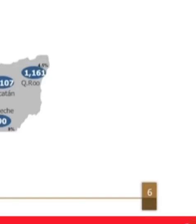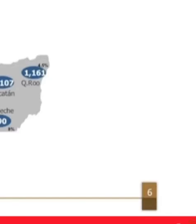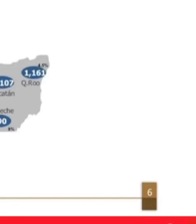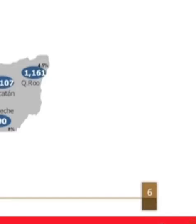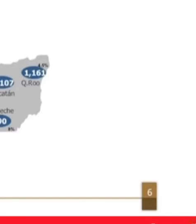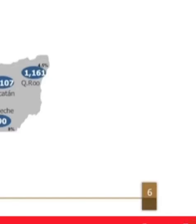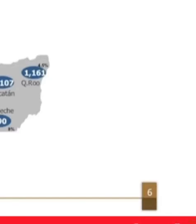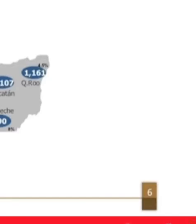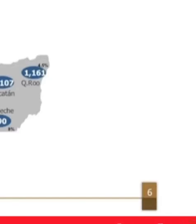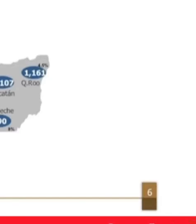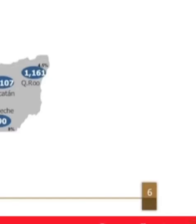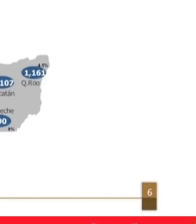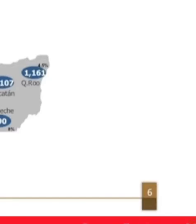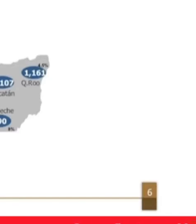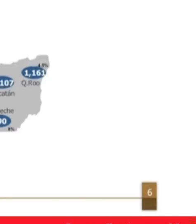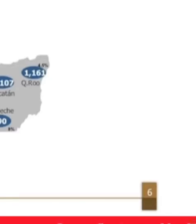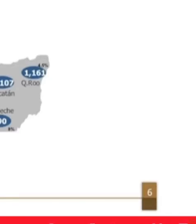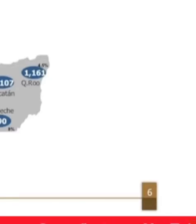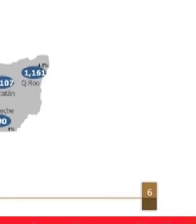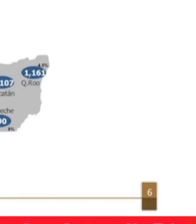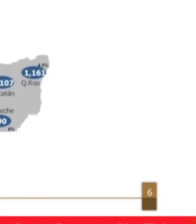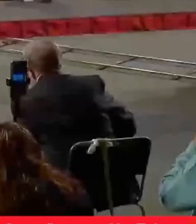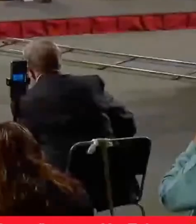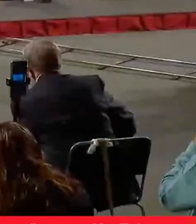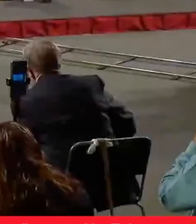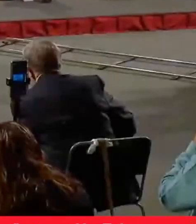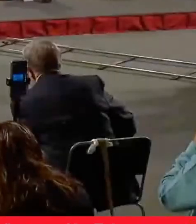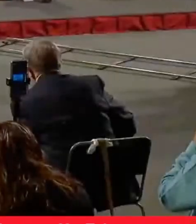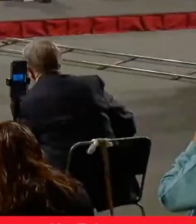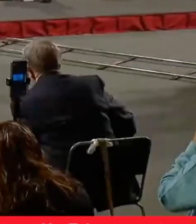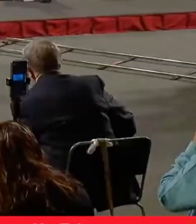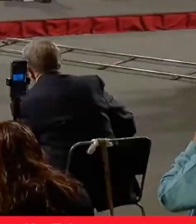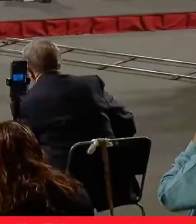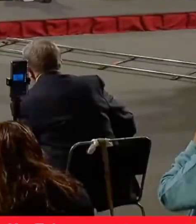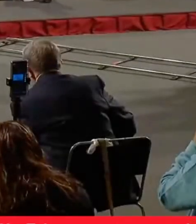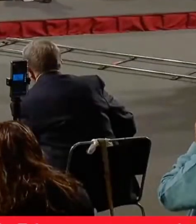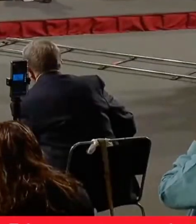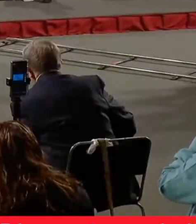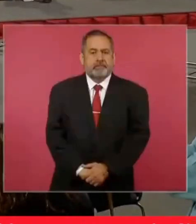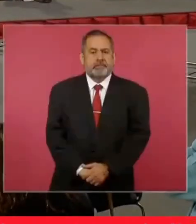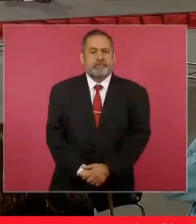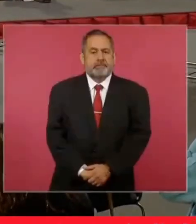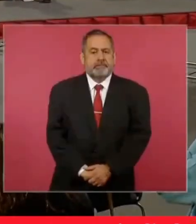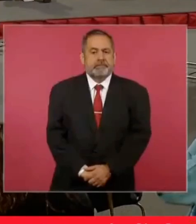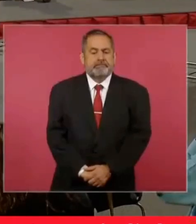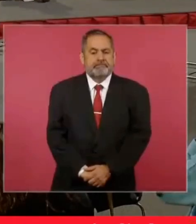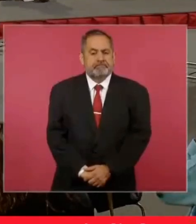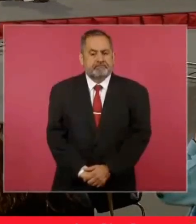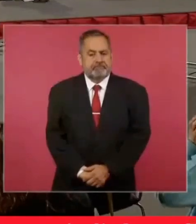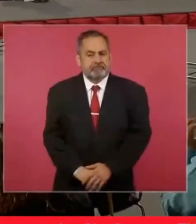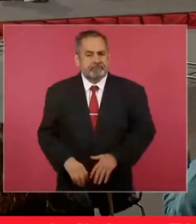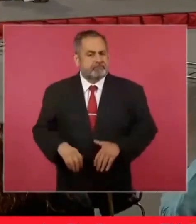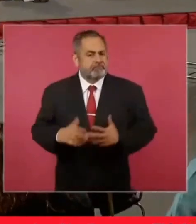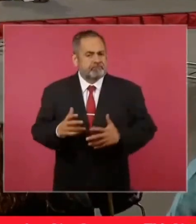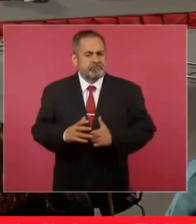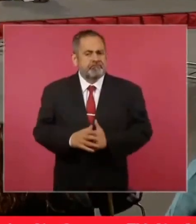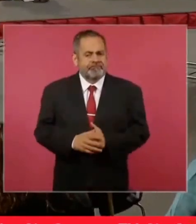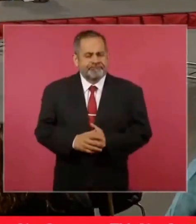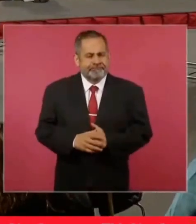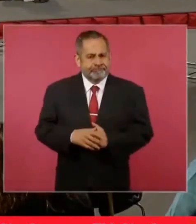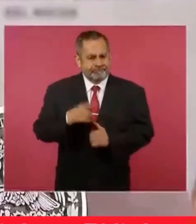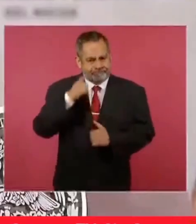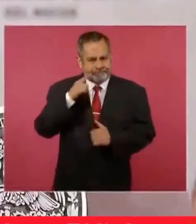actualmente hay presión en el Bajío y en la frontera por el fenómeno del nearshoring. Entonces, el